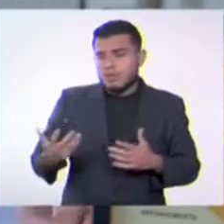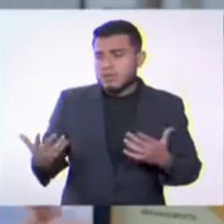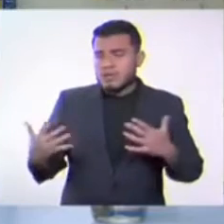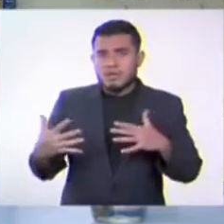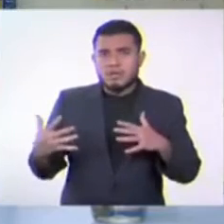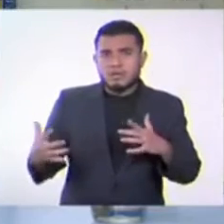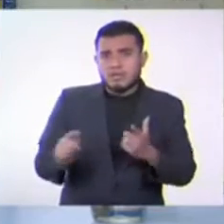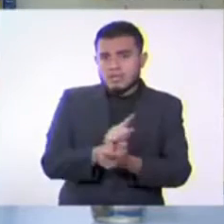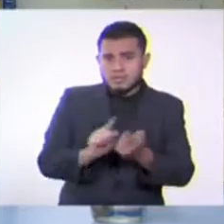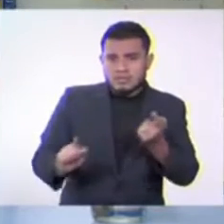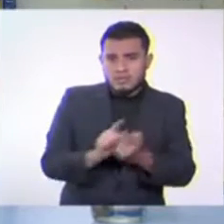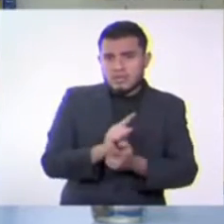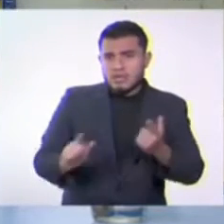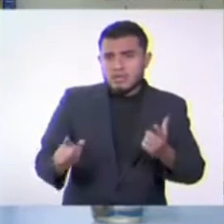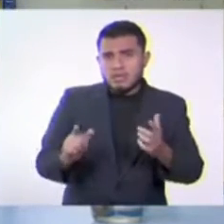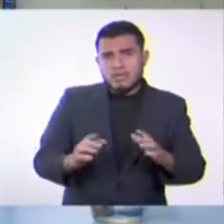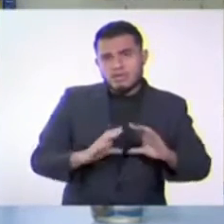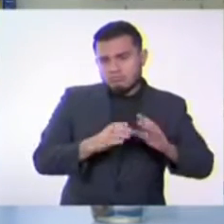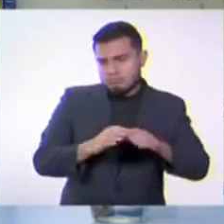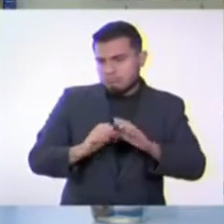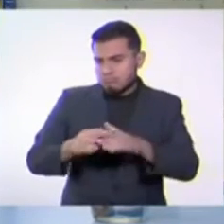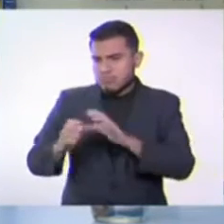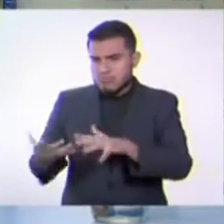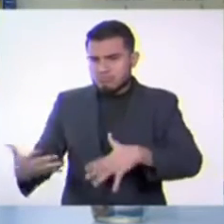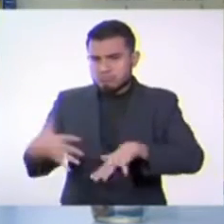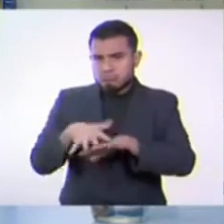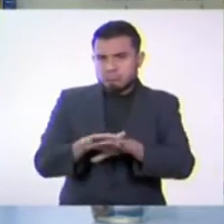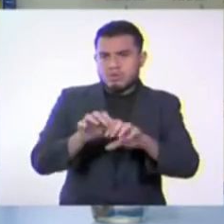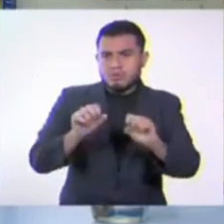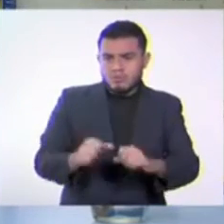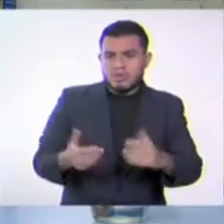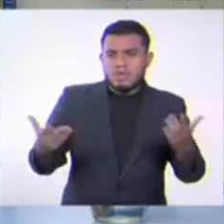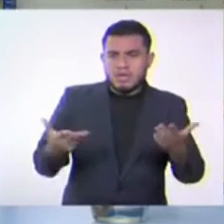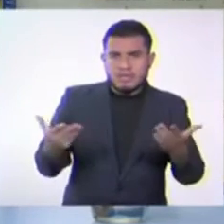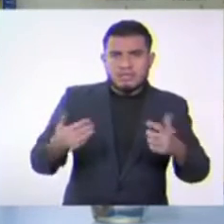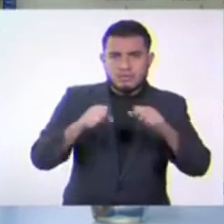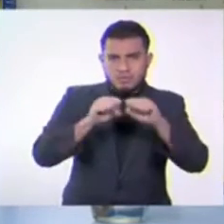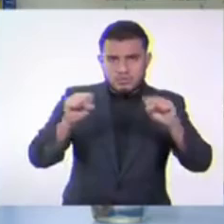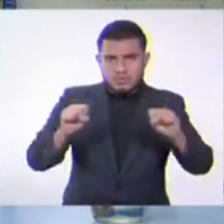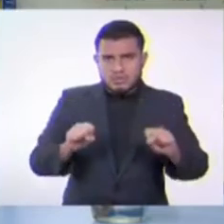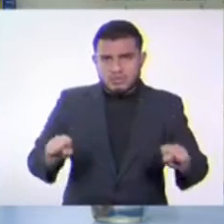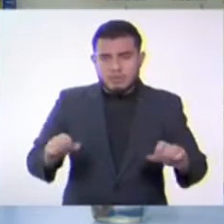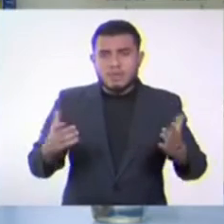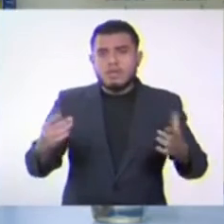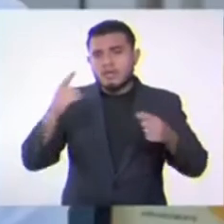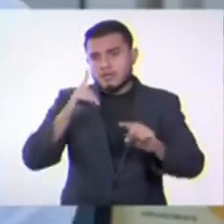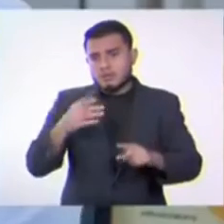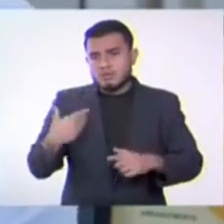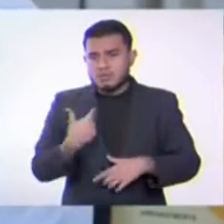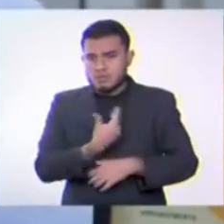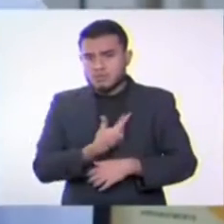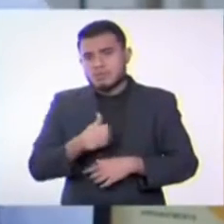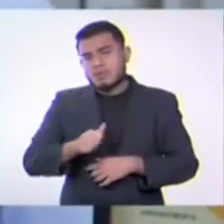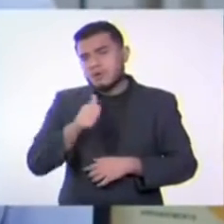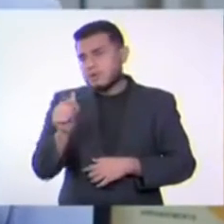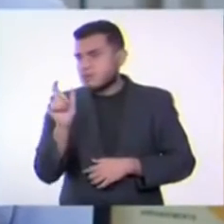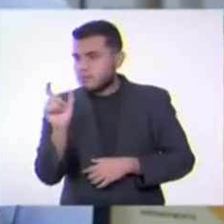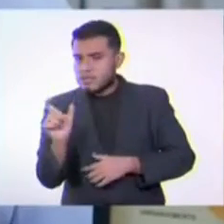los organismos pueden servir para generar un sistema. Entonces viene nuestra otra